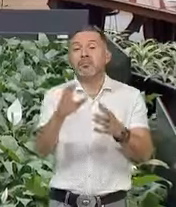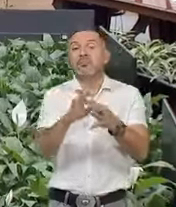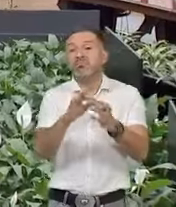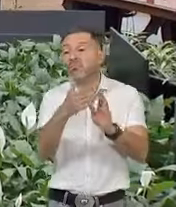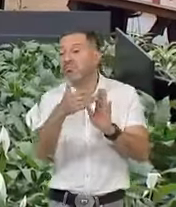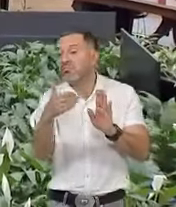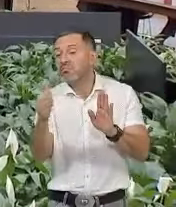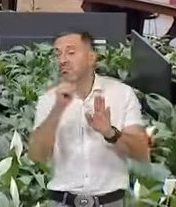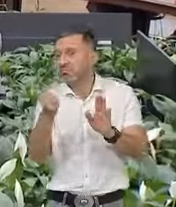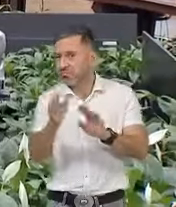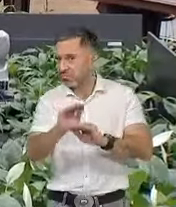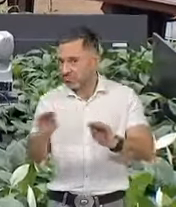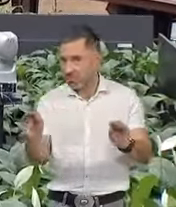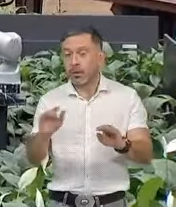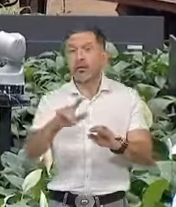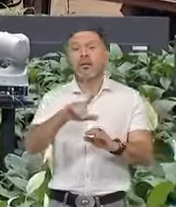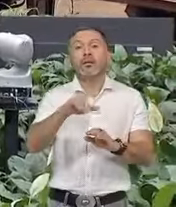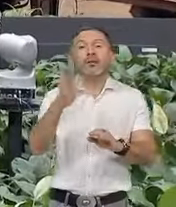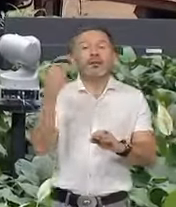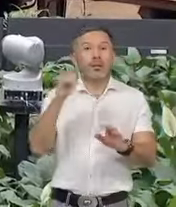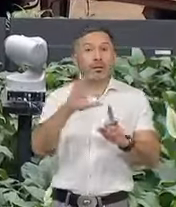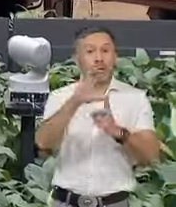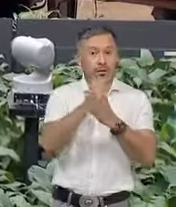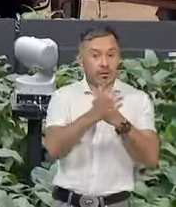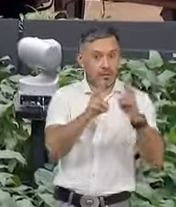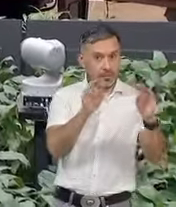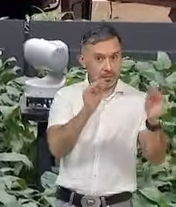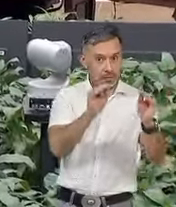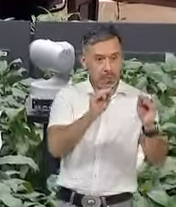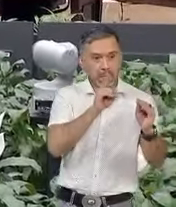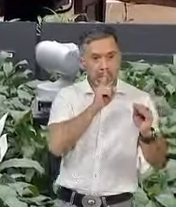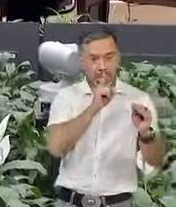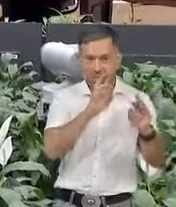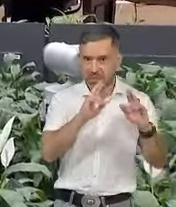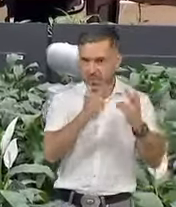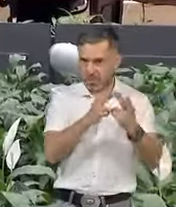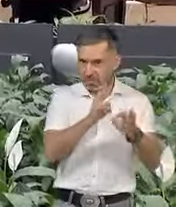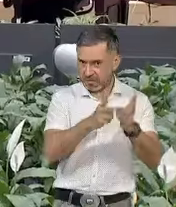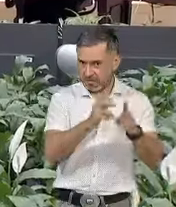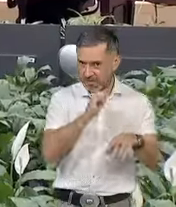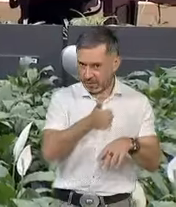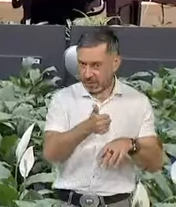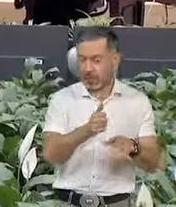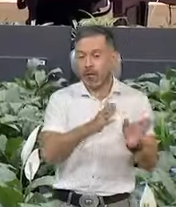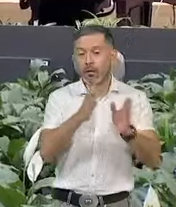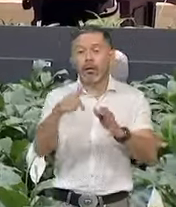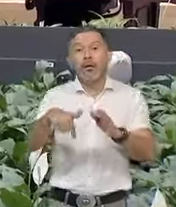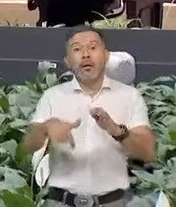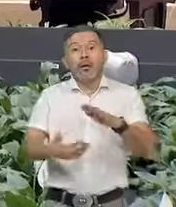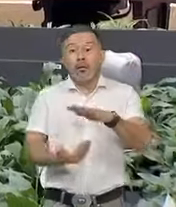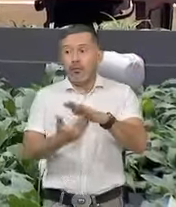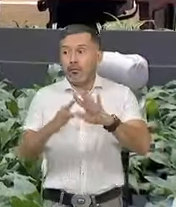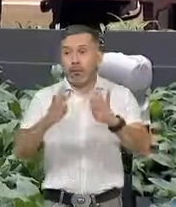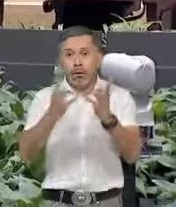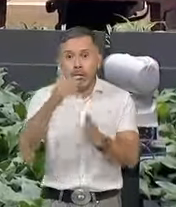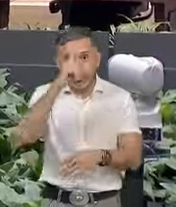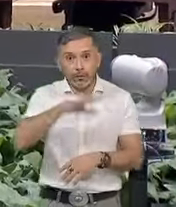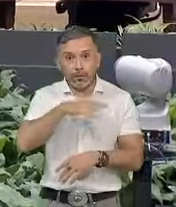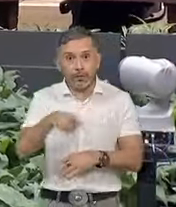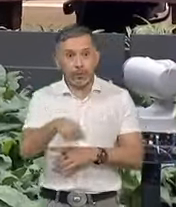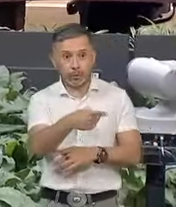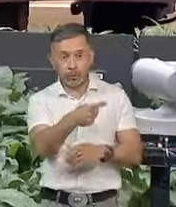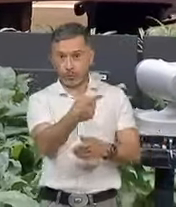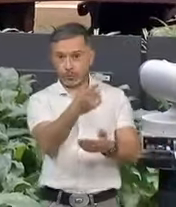eh De la comisión de debates de aquella vez tampoco en la sesión de esta mesa del Consejo general solo usted